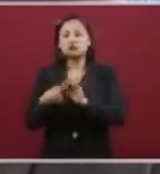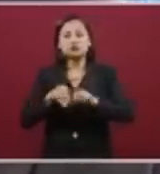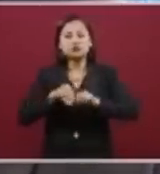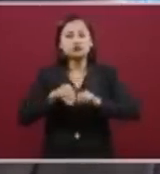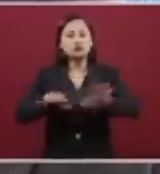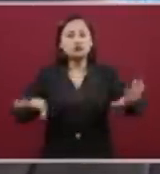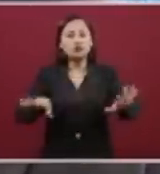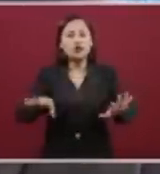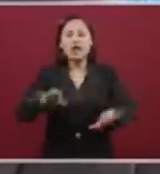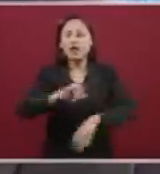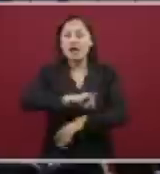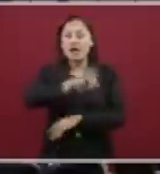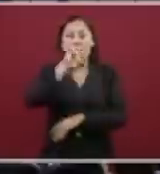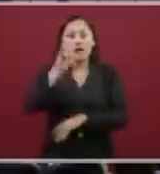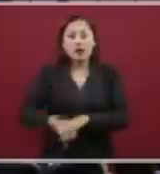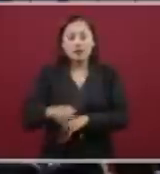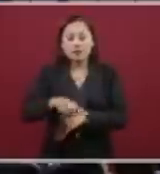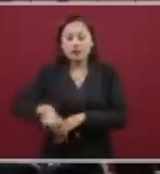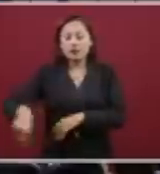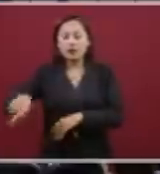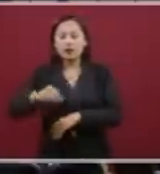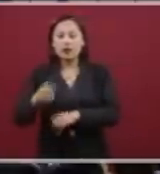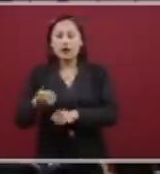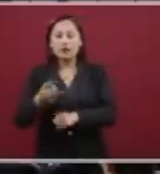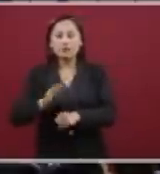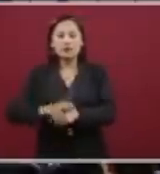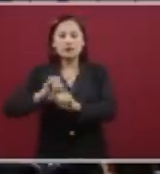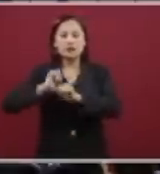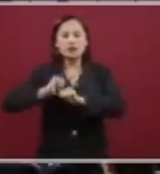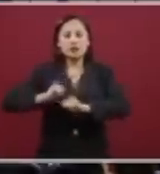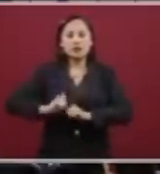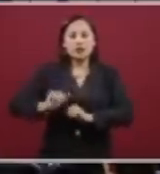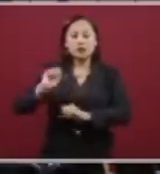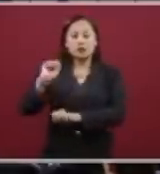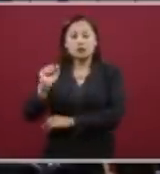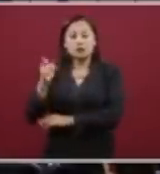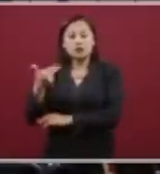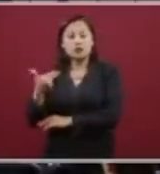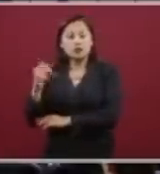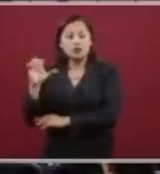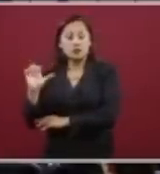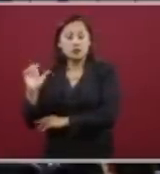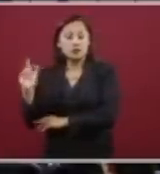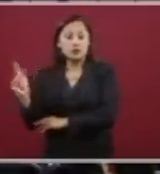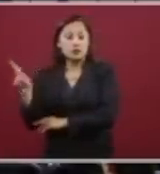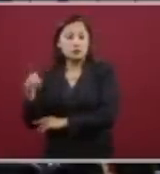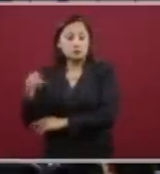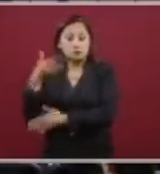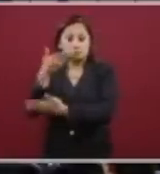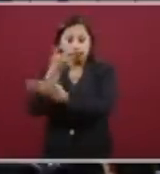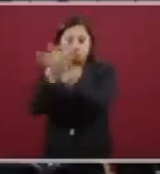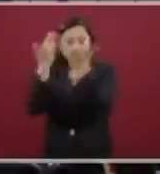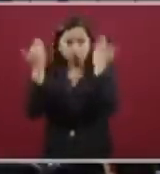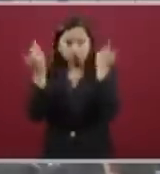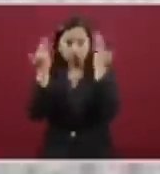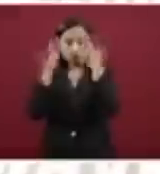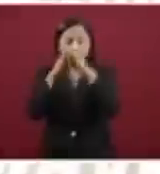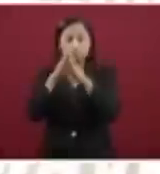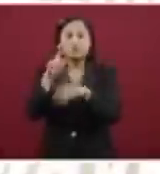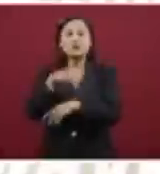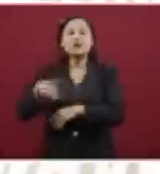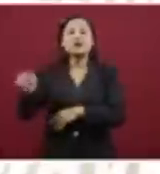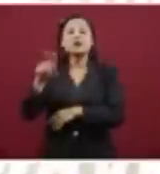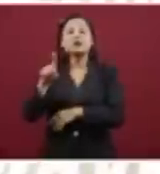administración suponemos que ni de la secretaría de hacienda ni de los inversionistas de los bonos y las fibras y la fibra e